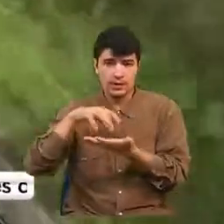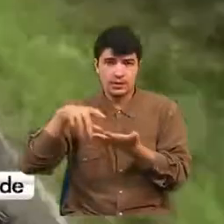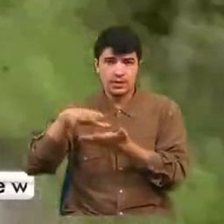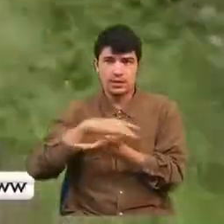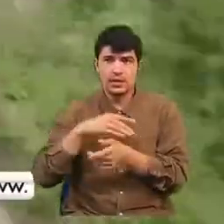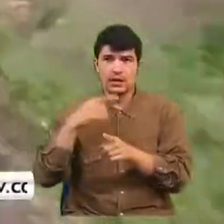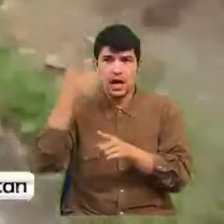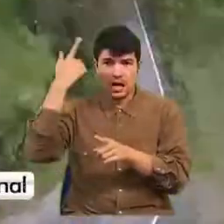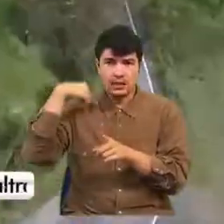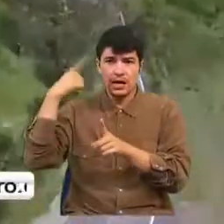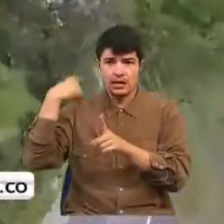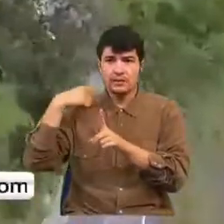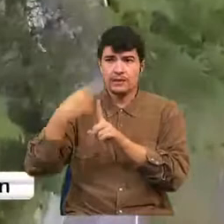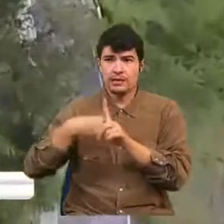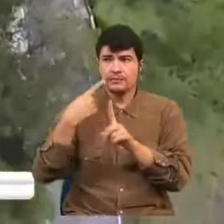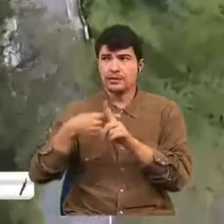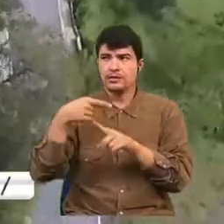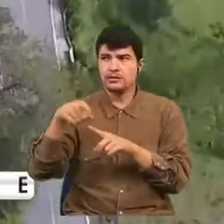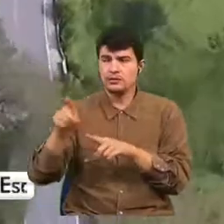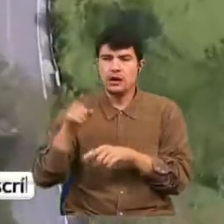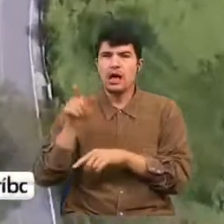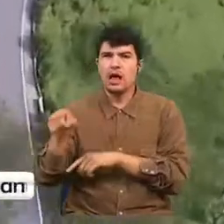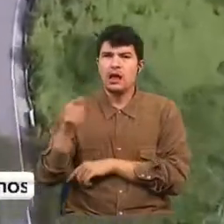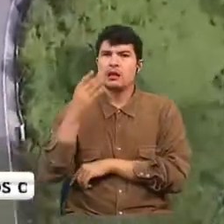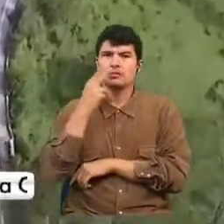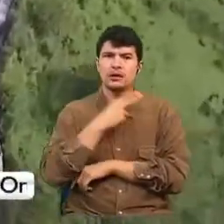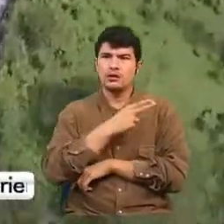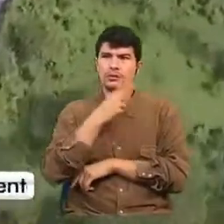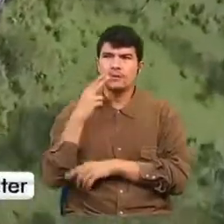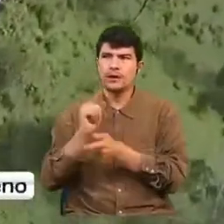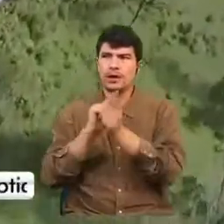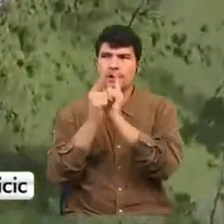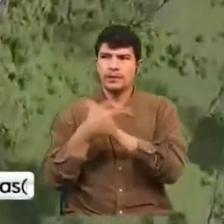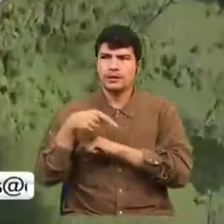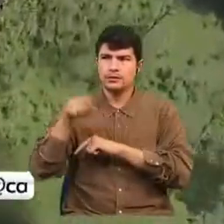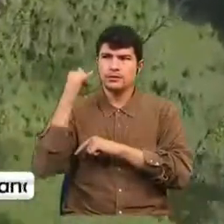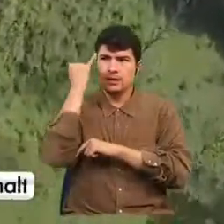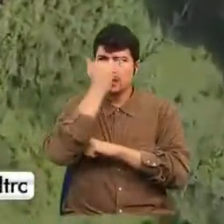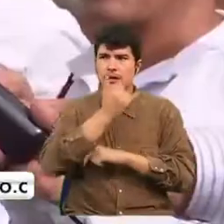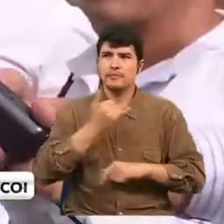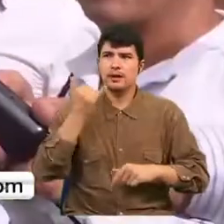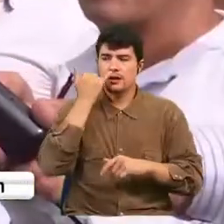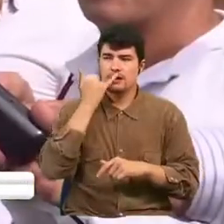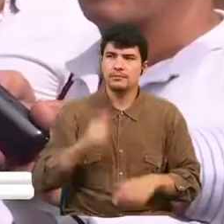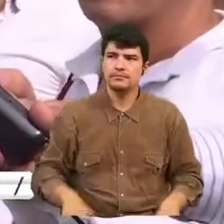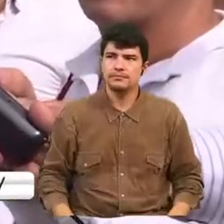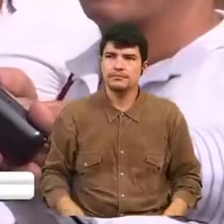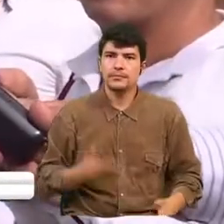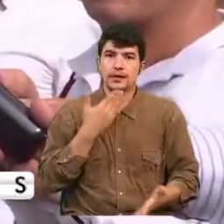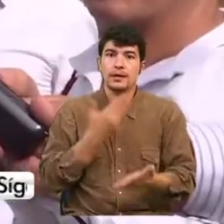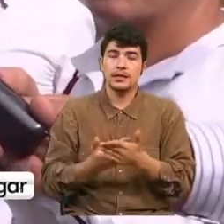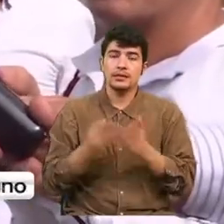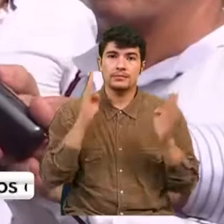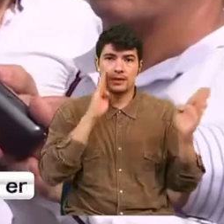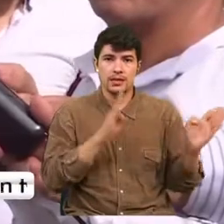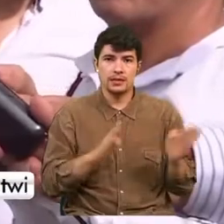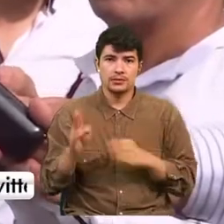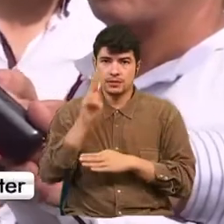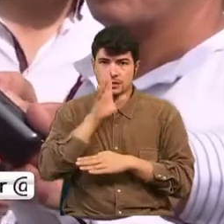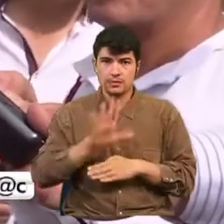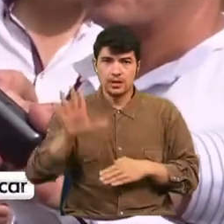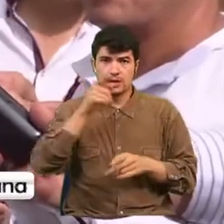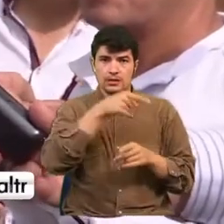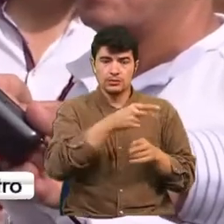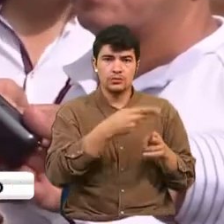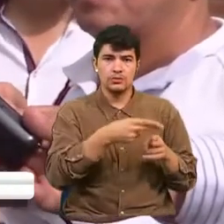recorridos meses atrás por estas vías, se comprometió a cambiarle la imagen a este panorama vial. Gracias a Planeación Nacional, al doctor Simón Gaviria,